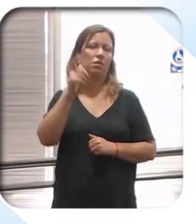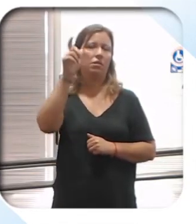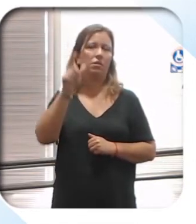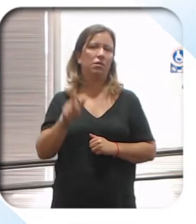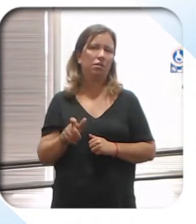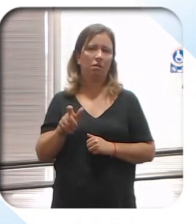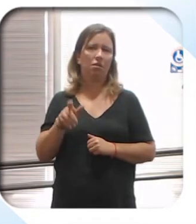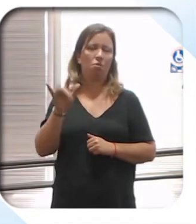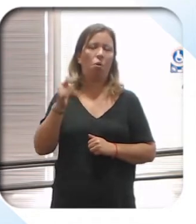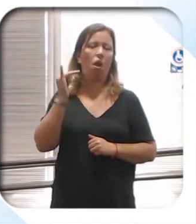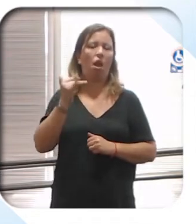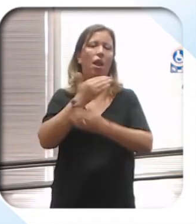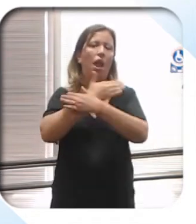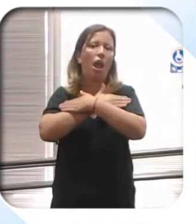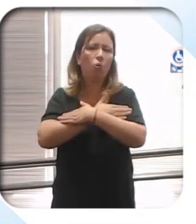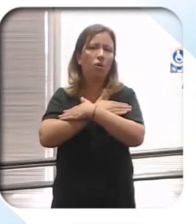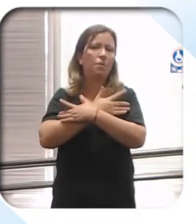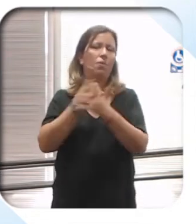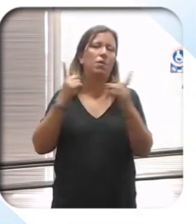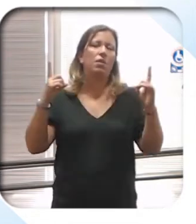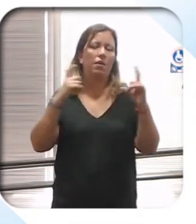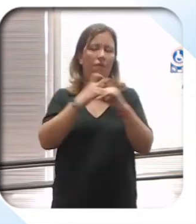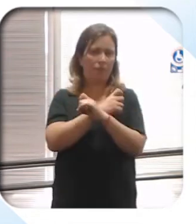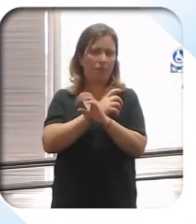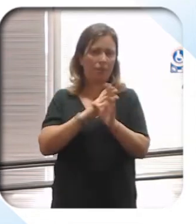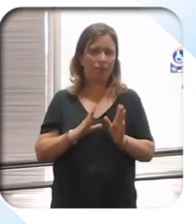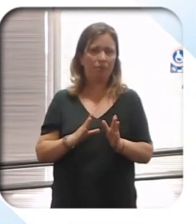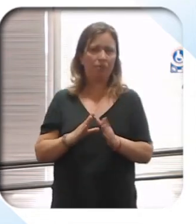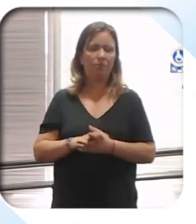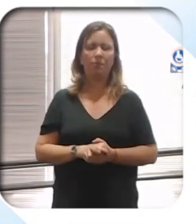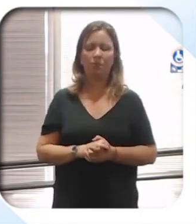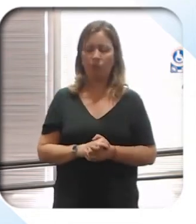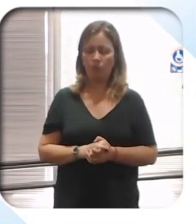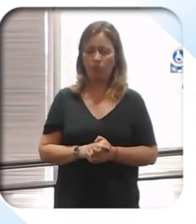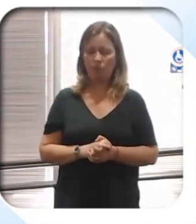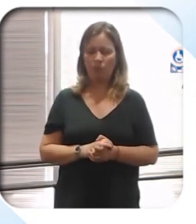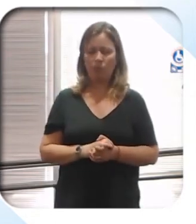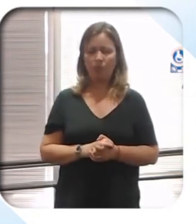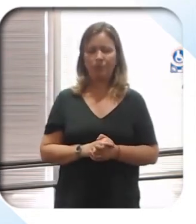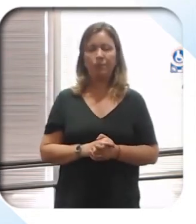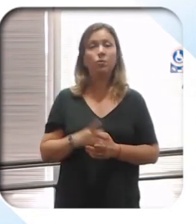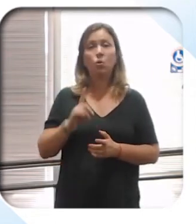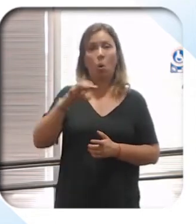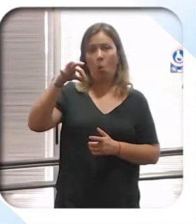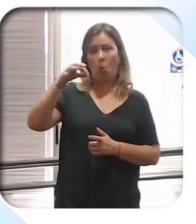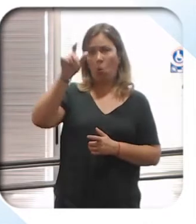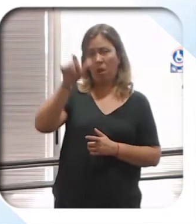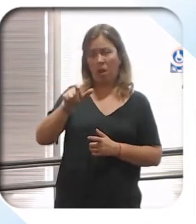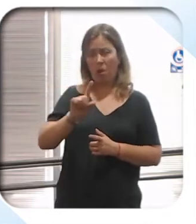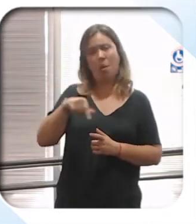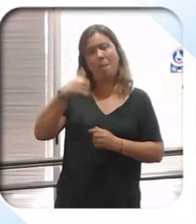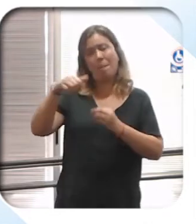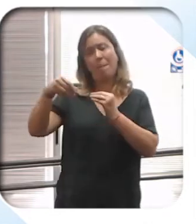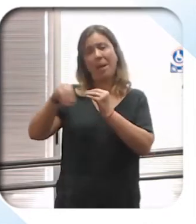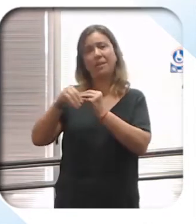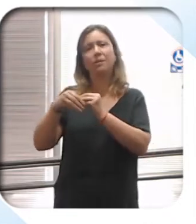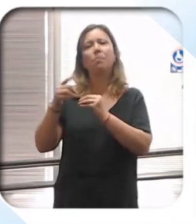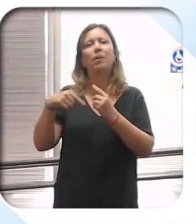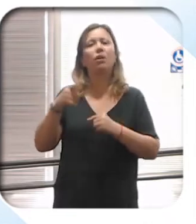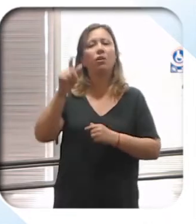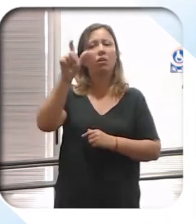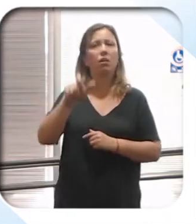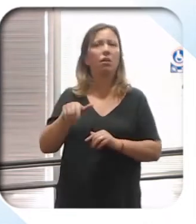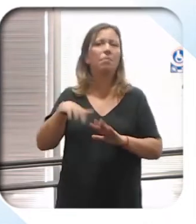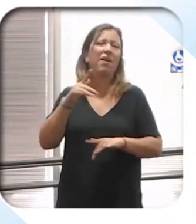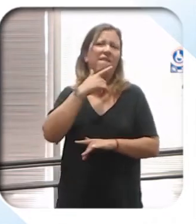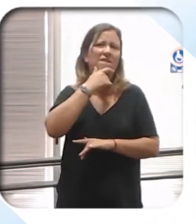trastorno del espectro autista, es bastante complicado. No es la única consulta que he tenido, pero esta fue de